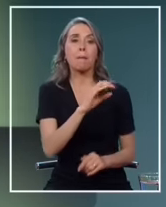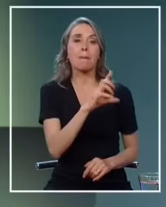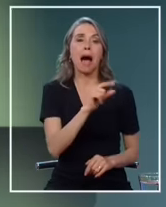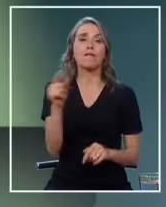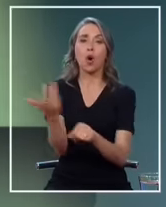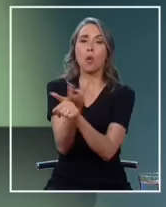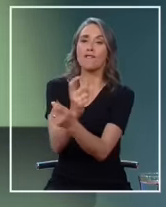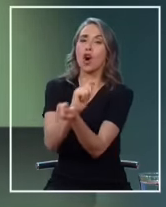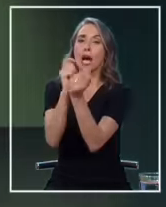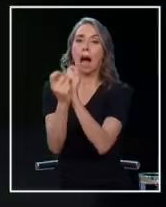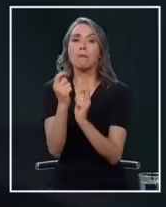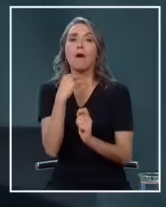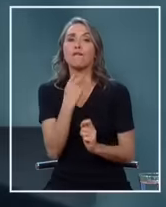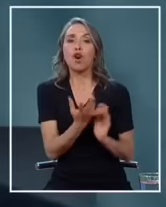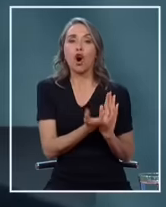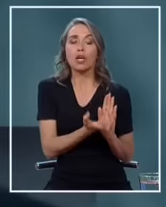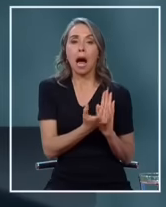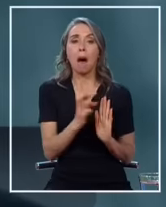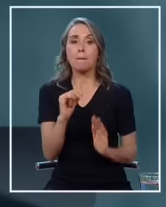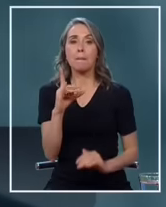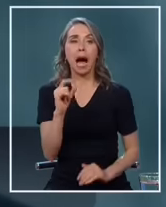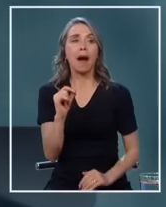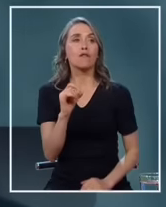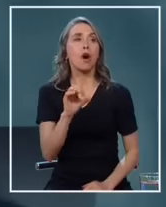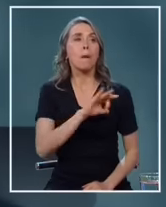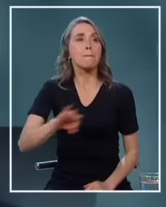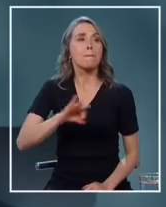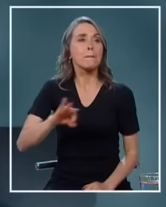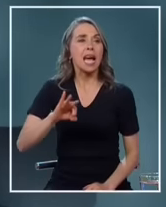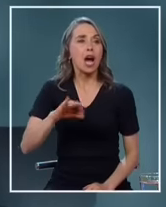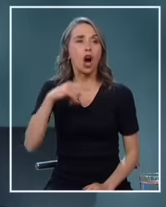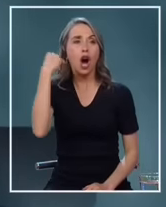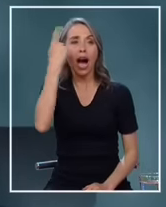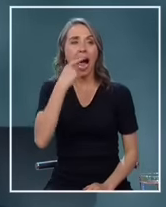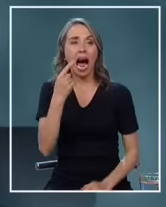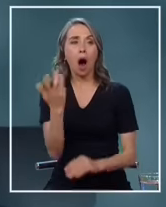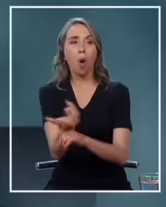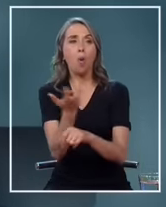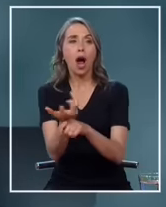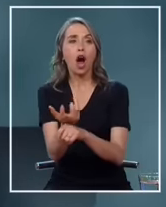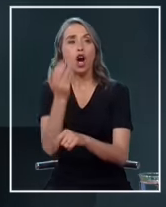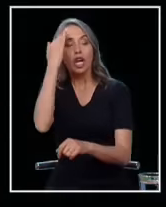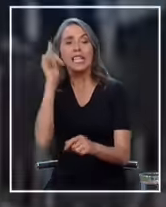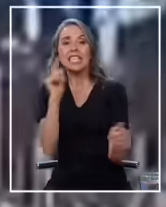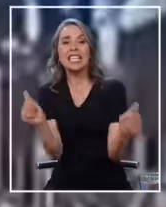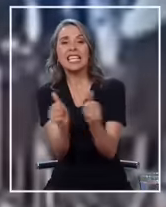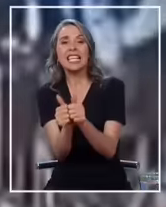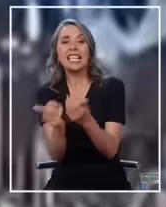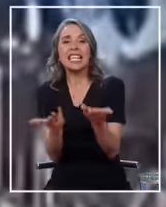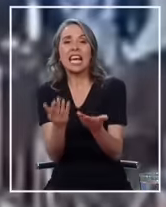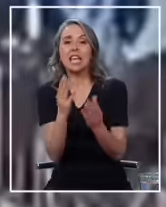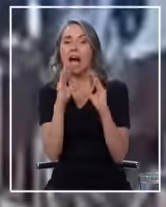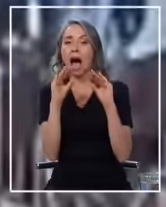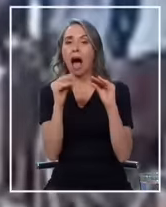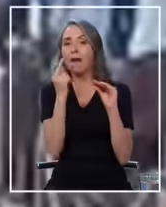están cambiados, weón. El Pablo es puro feo, weón, carajo, weón. Sin saber con qué andaba.